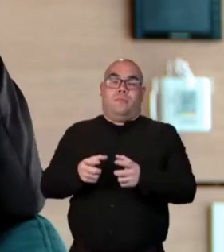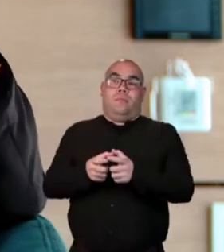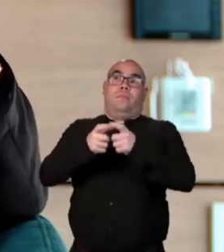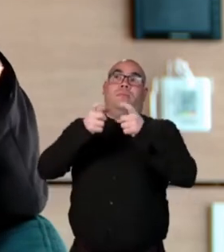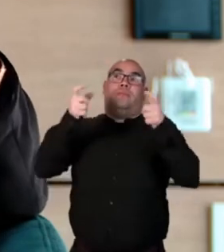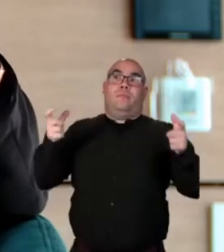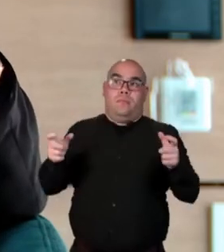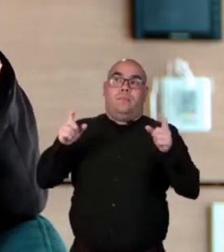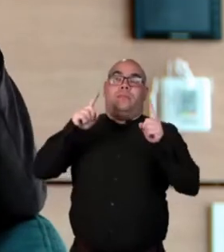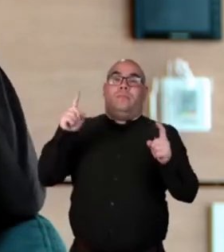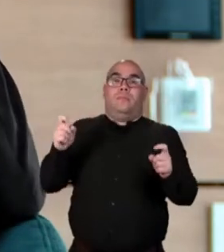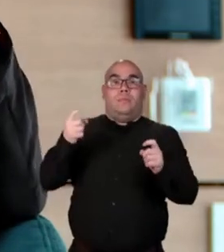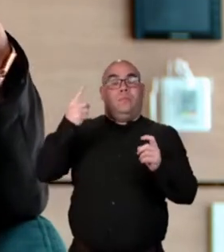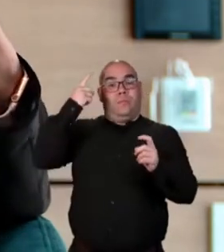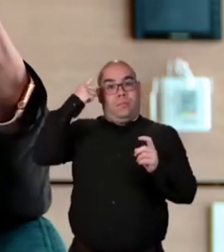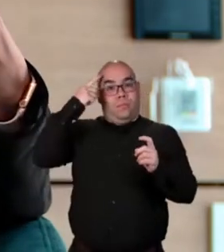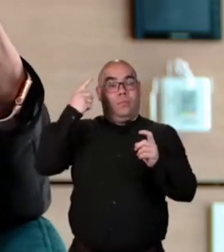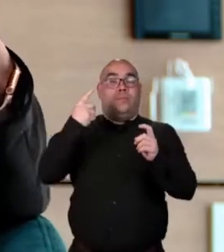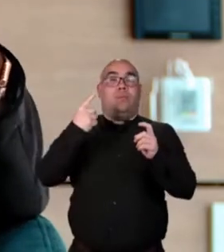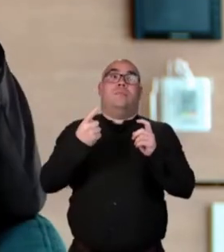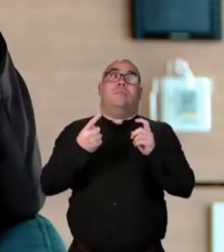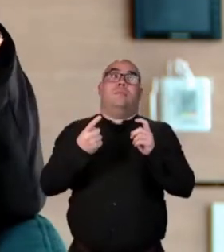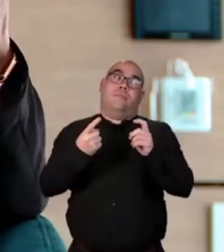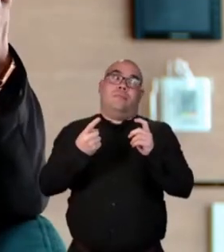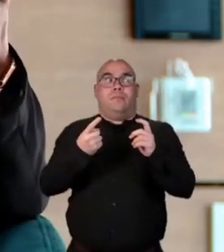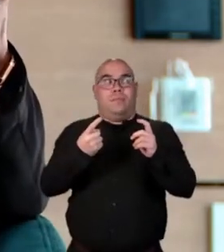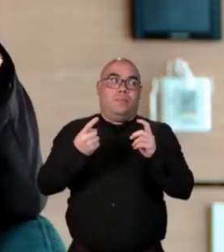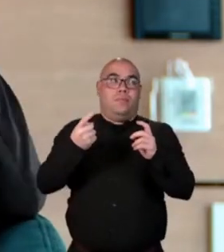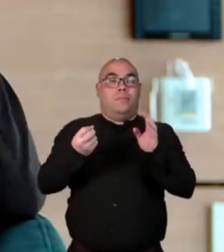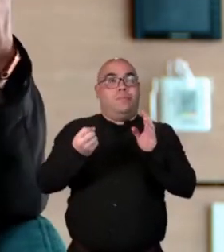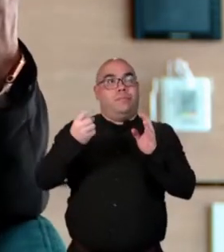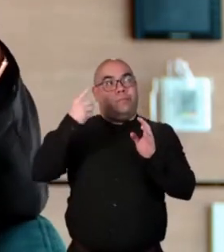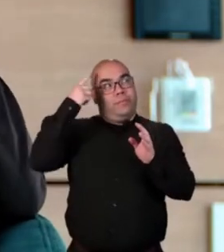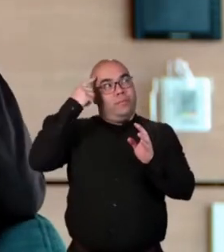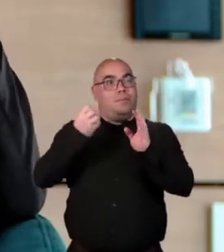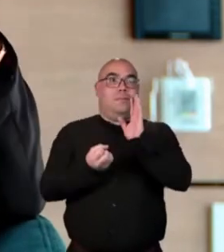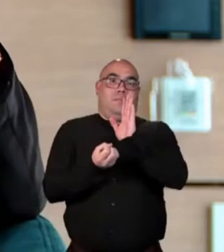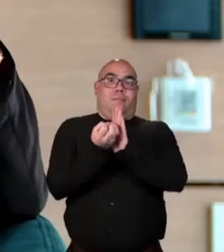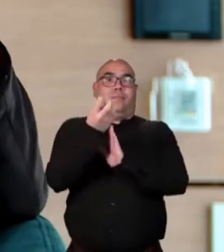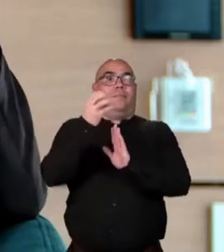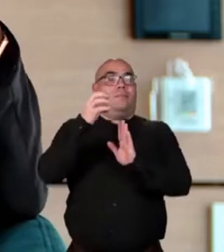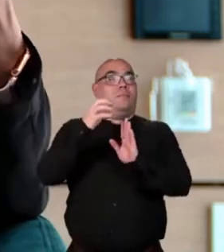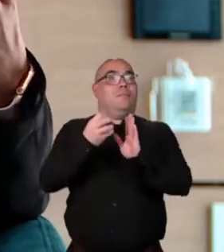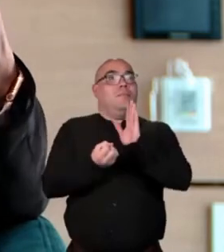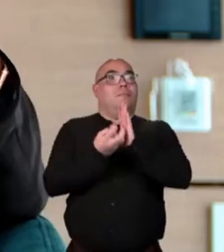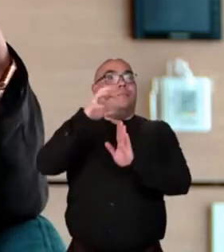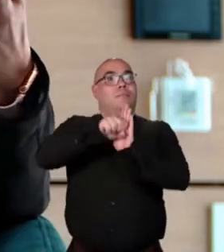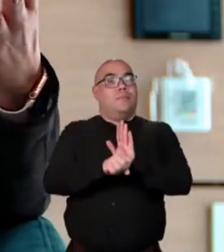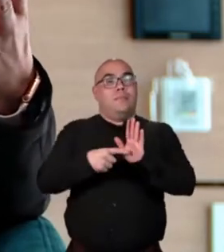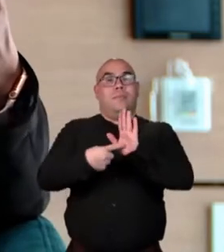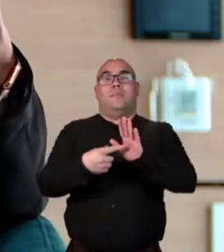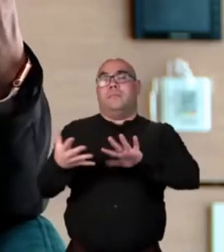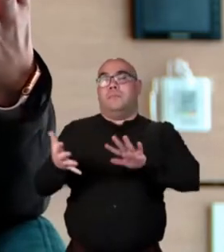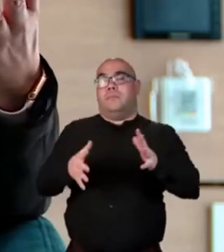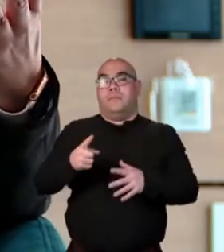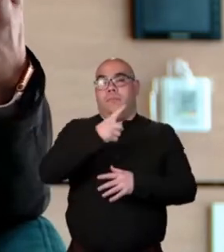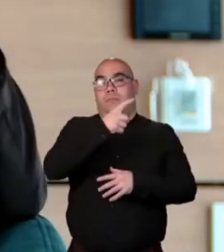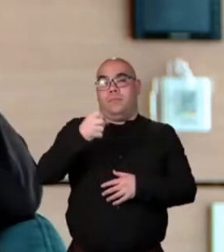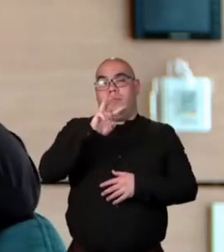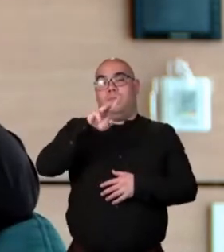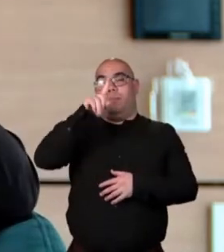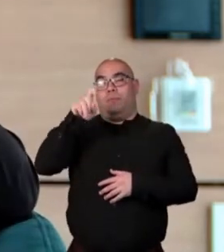créditos de nuestros programas que además no son tantos créditos estamos hablando en nuestros programas de pregrado tienen 136 créditos en